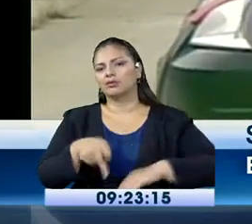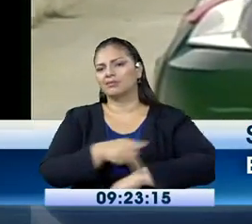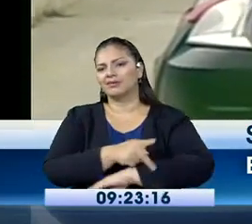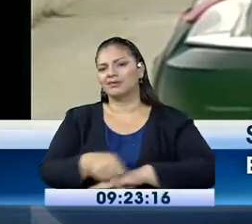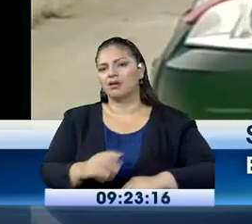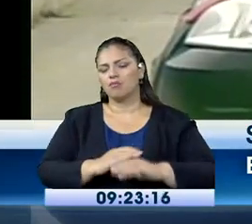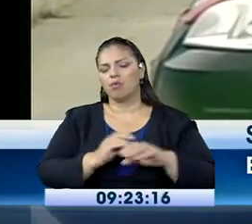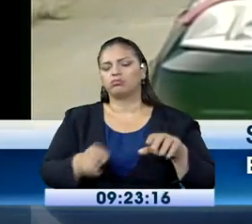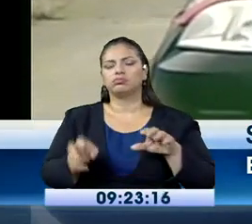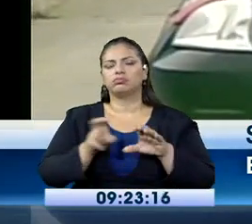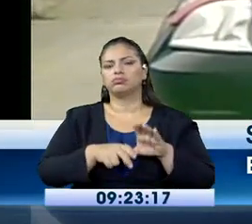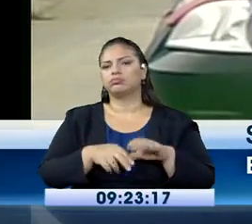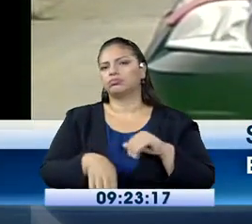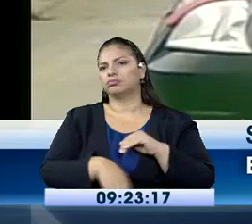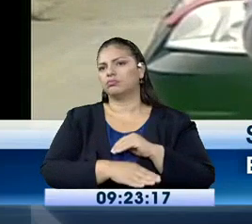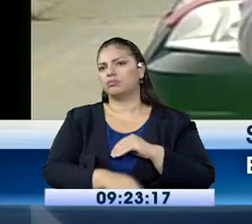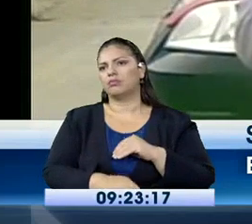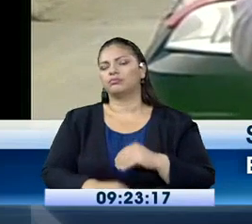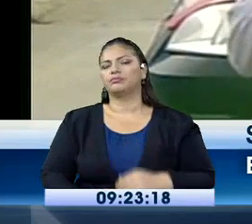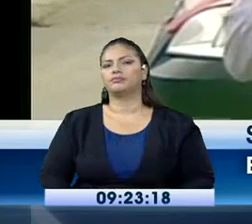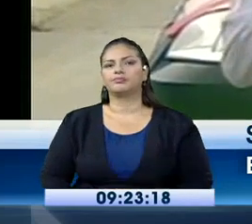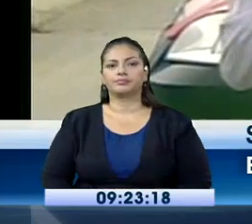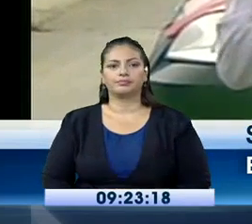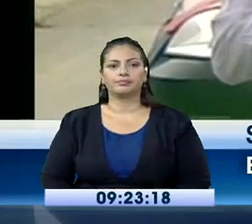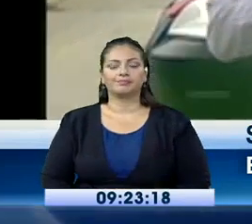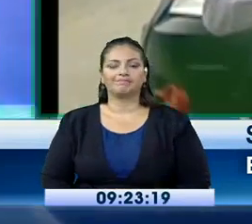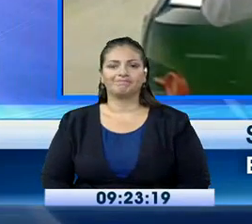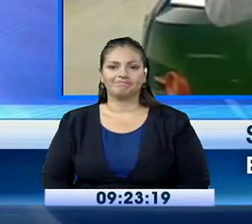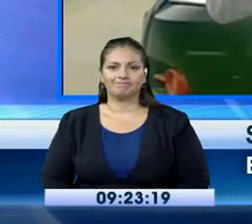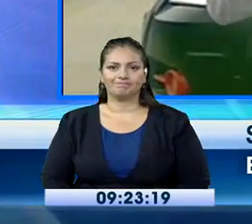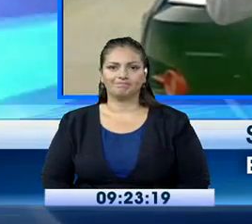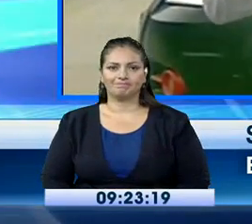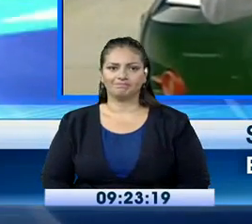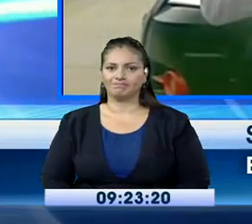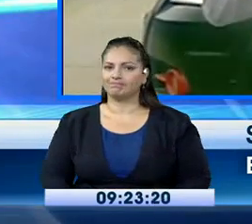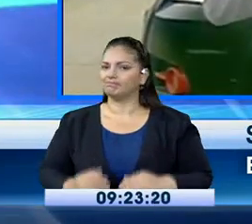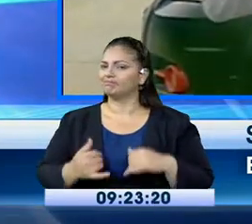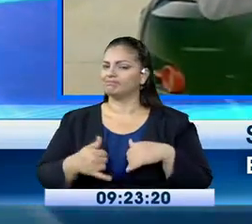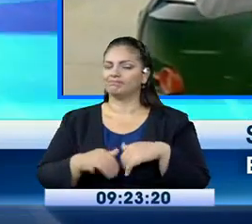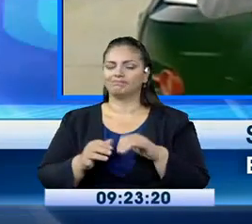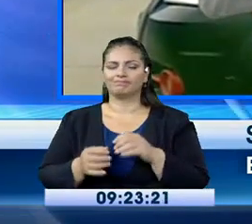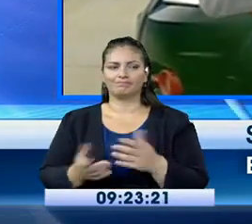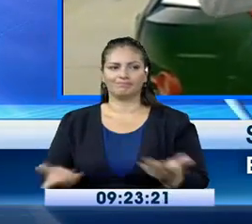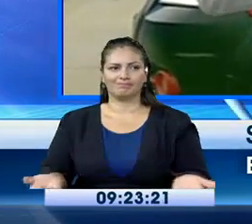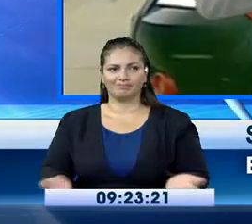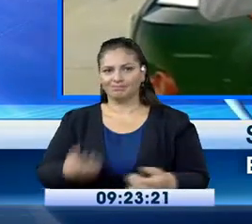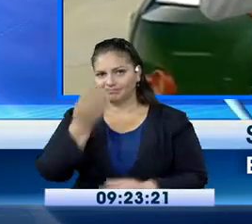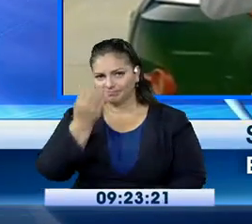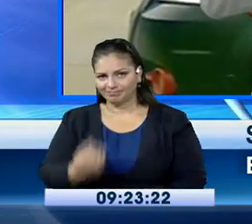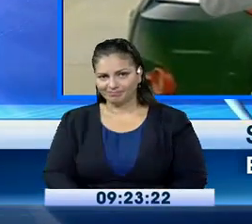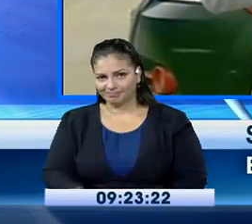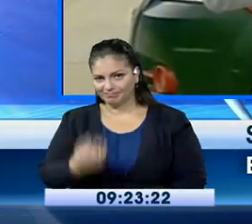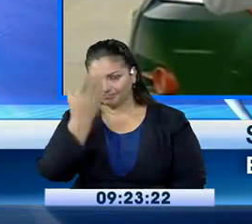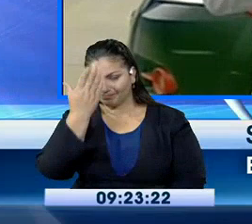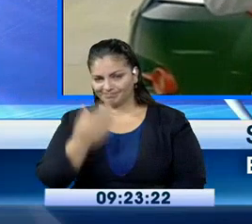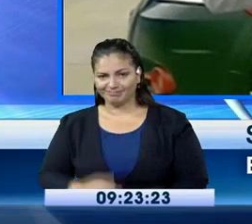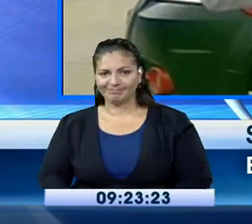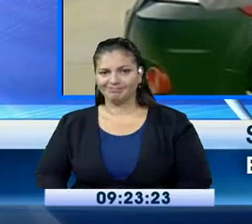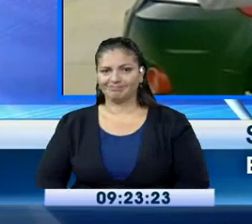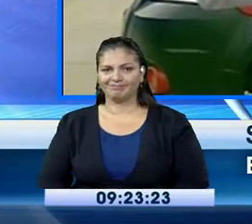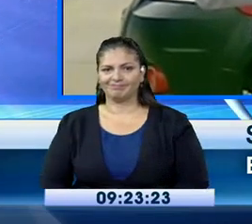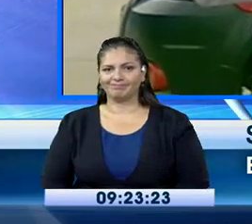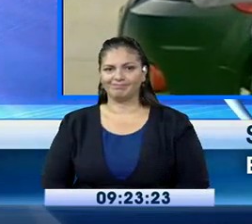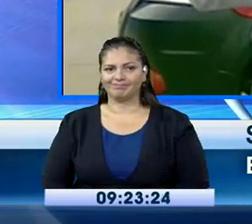este detalle nosotros regresamos a estudios, compañeros. Sigan ustedes, amigos. Una excelente jornada. Buenos días. Buenos